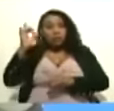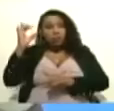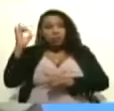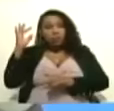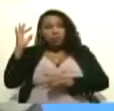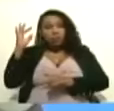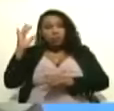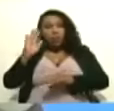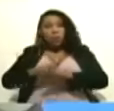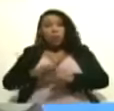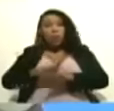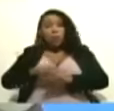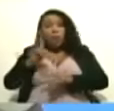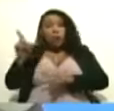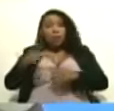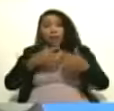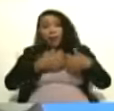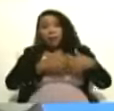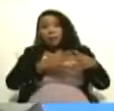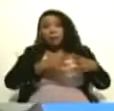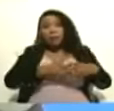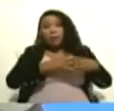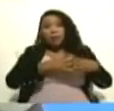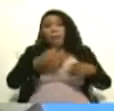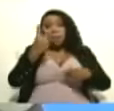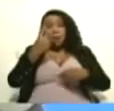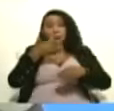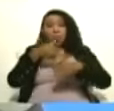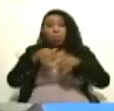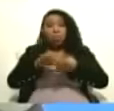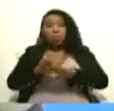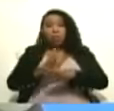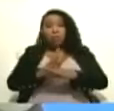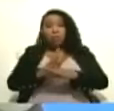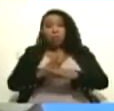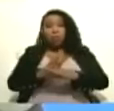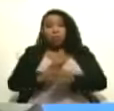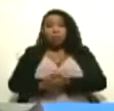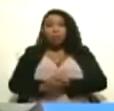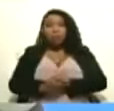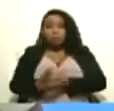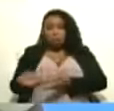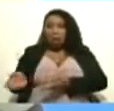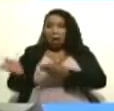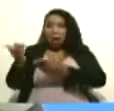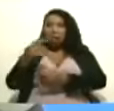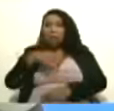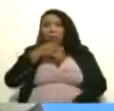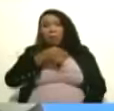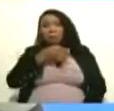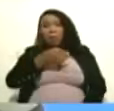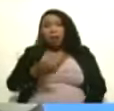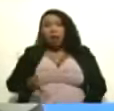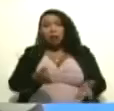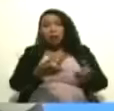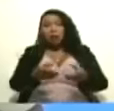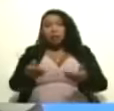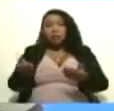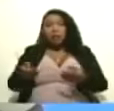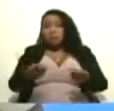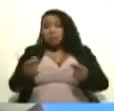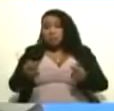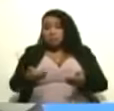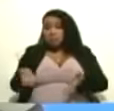colmos y porque lo mejor le móvil le dijo No primero que se suspenda anda ve y declara vamos